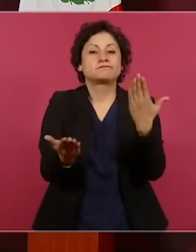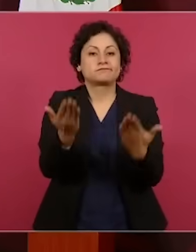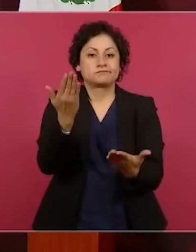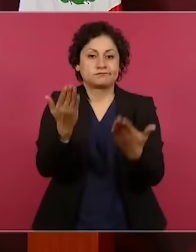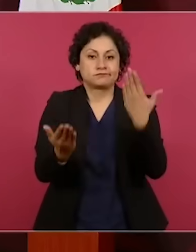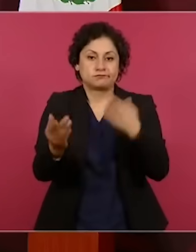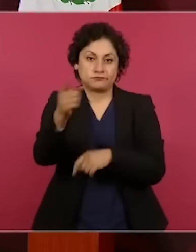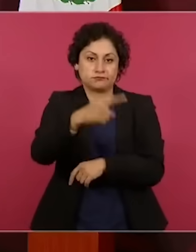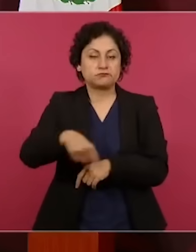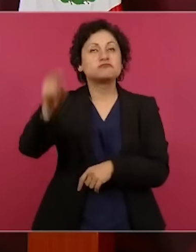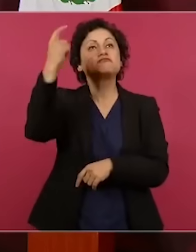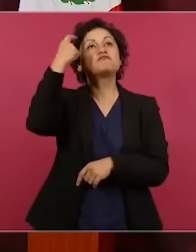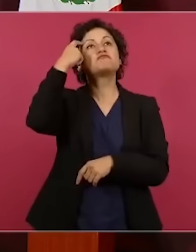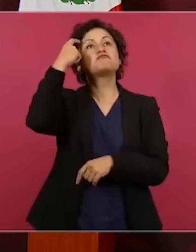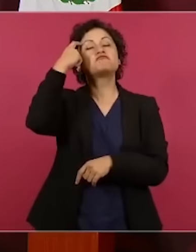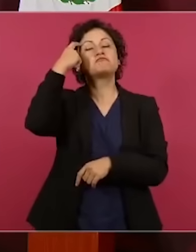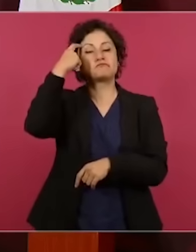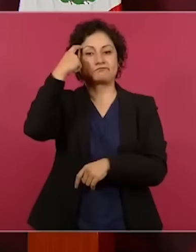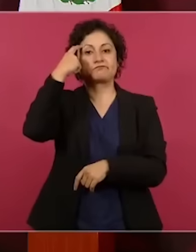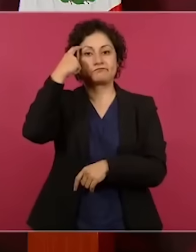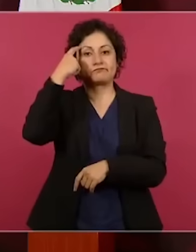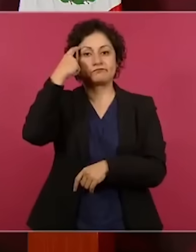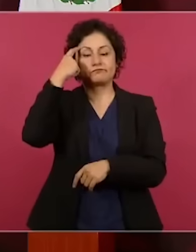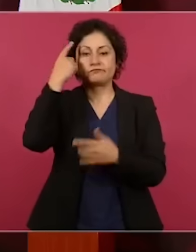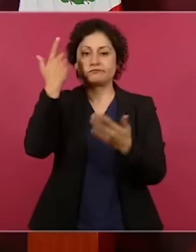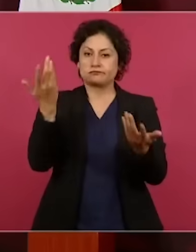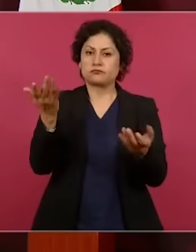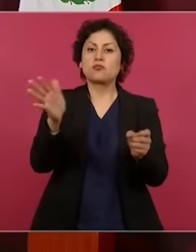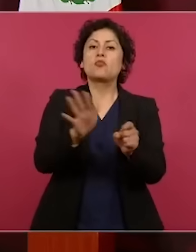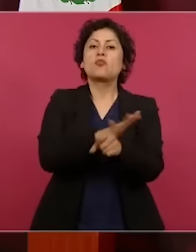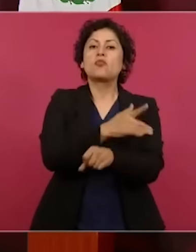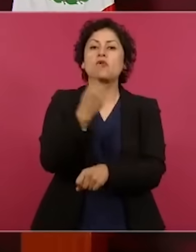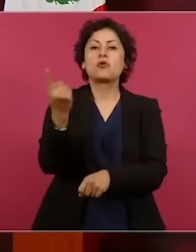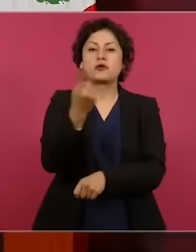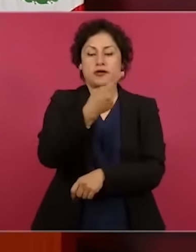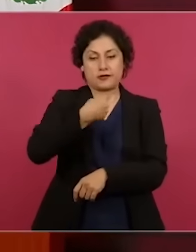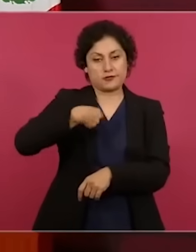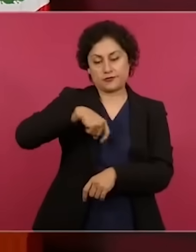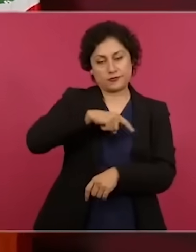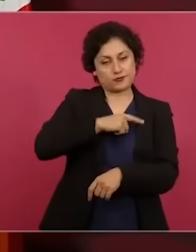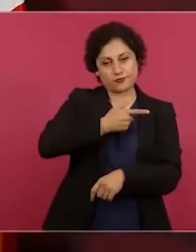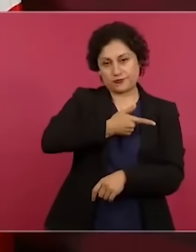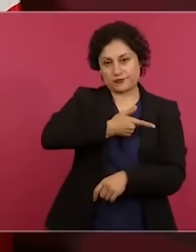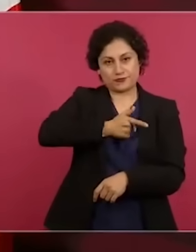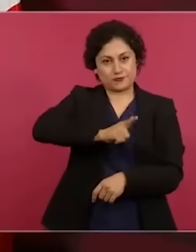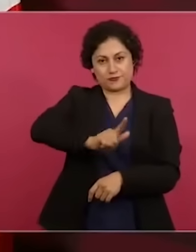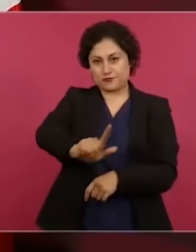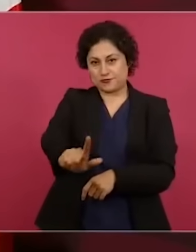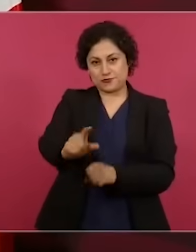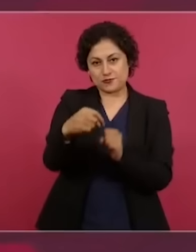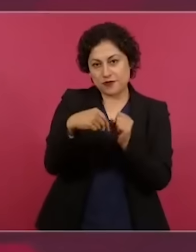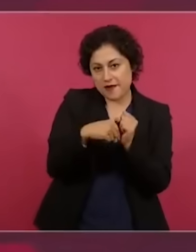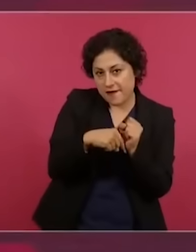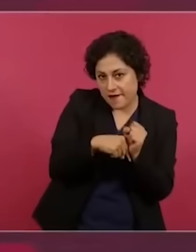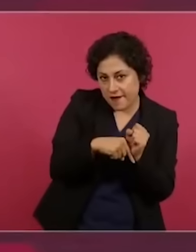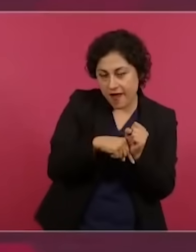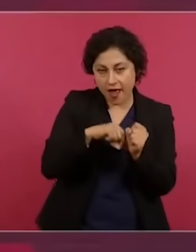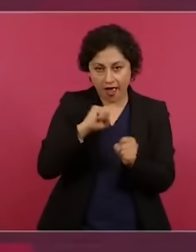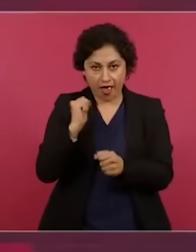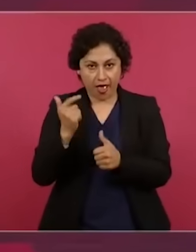tener un criterio. Lo que no queremos es ocultar ninguna información,